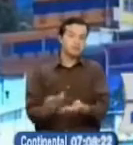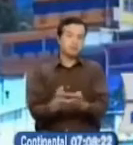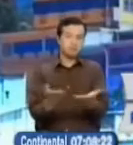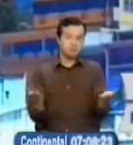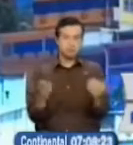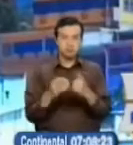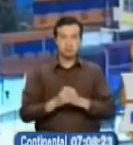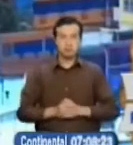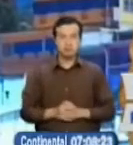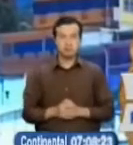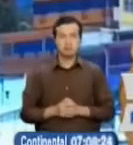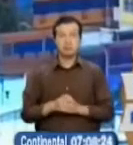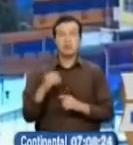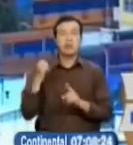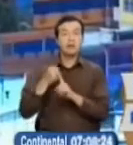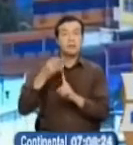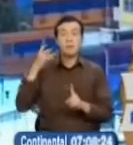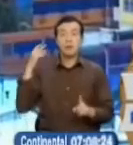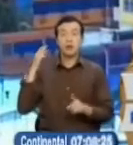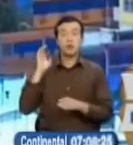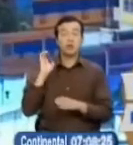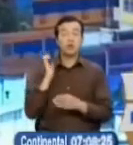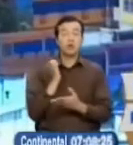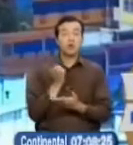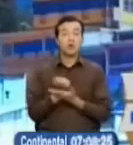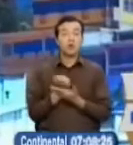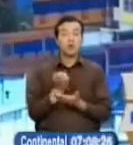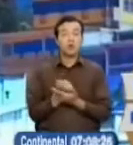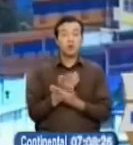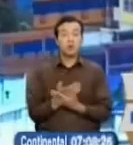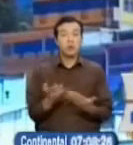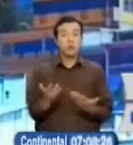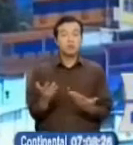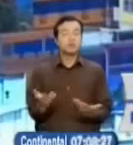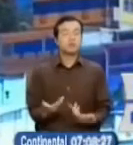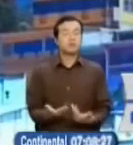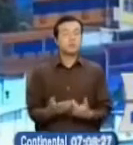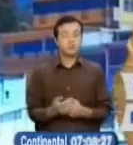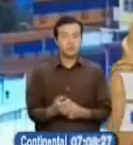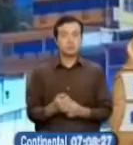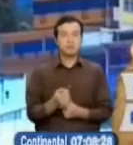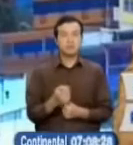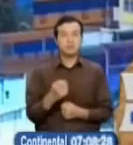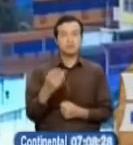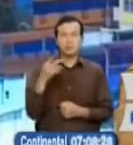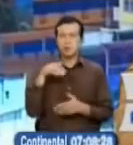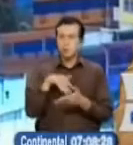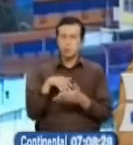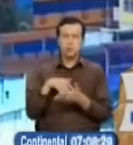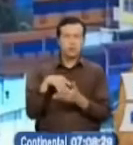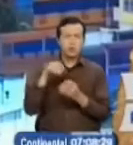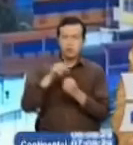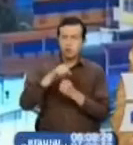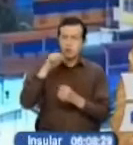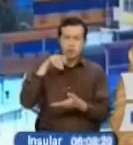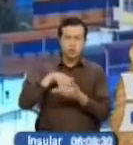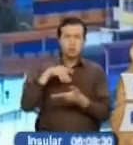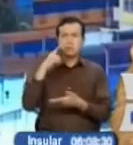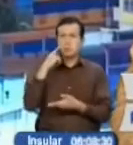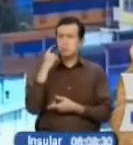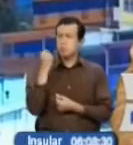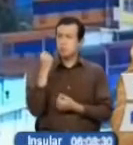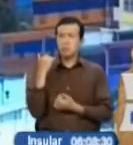tomamos, pero el impacto económico está demostrado, según sendos estudios, que es